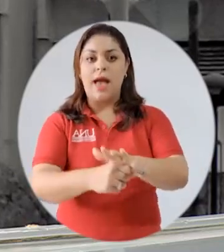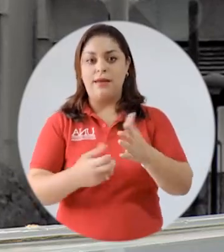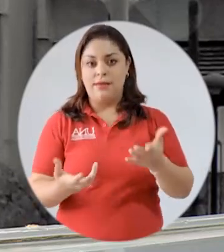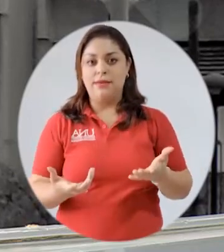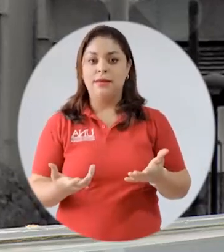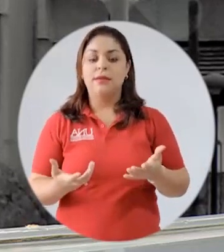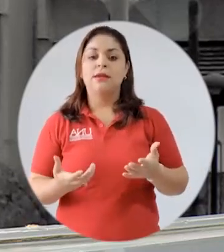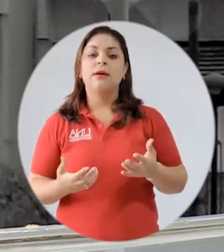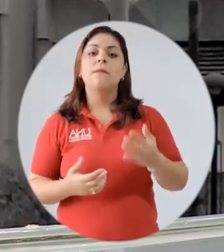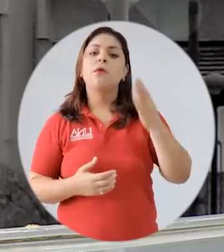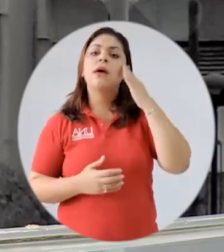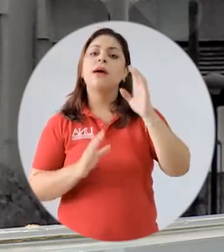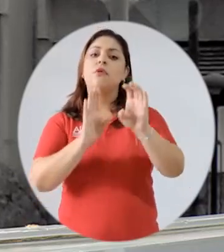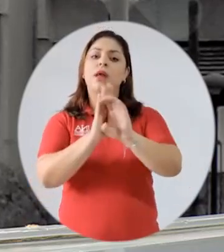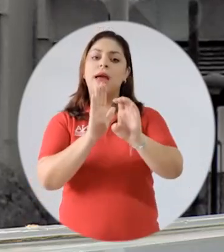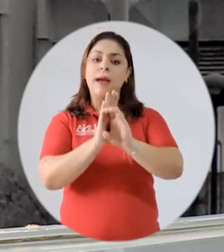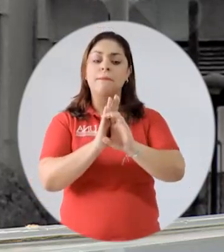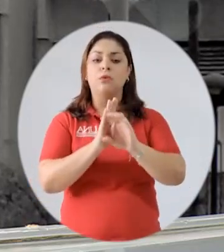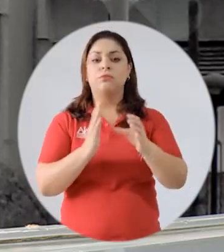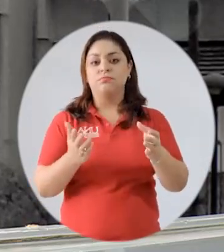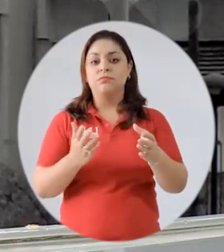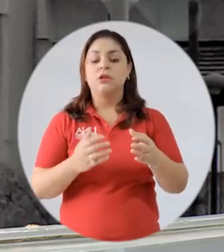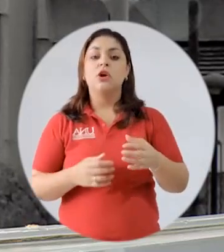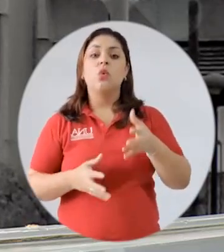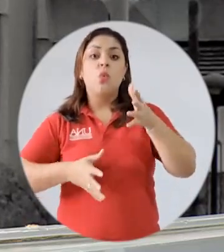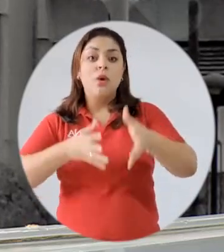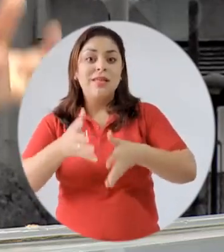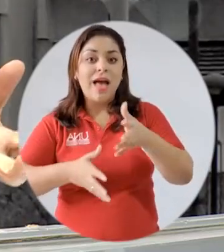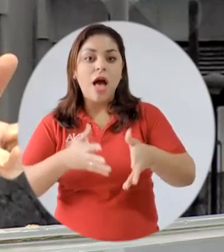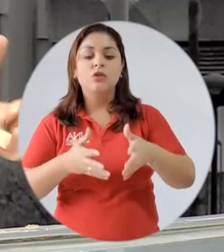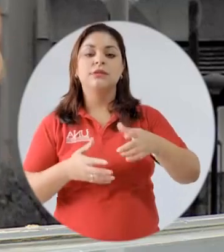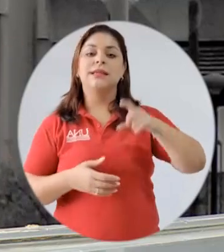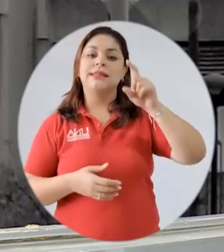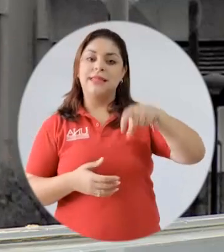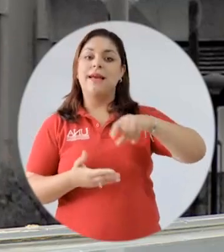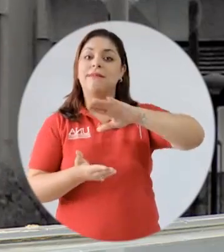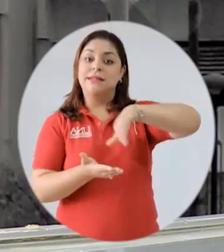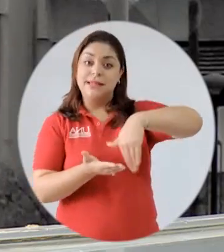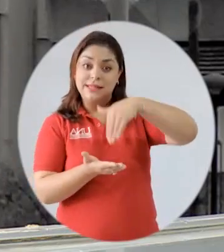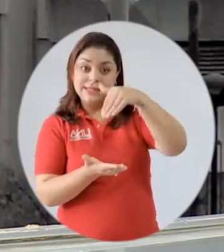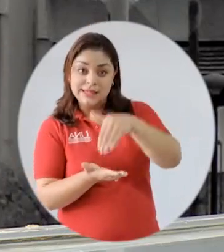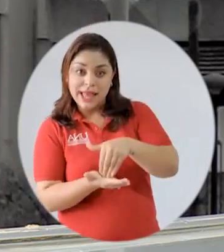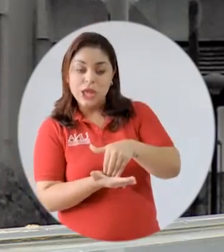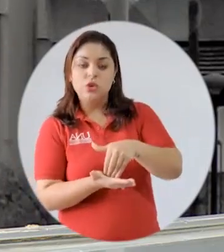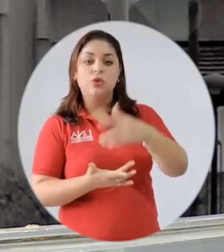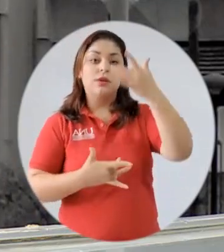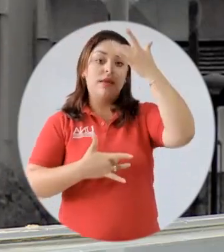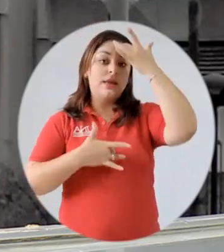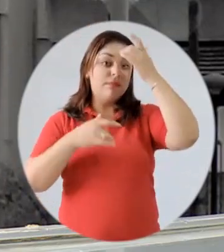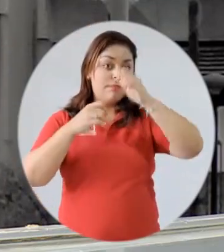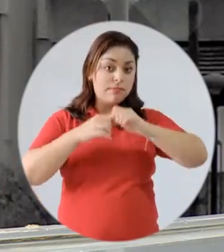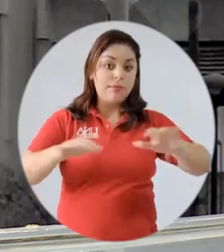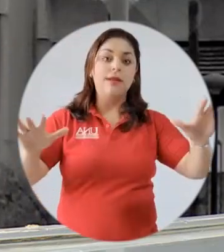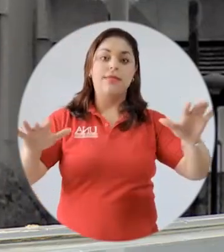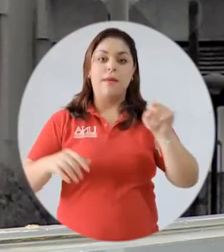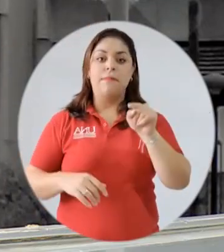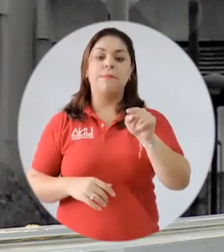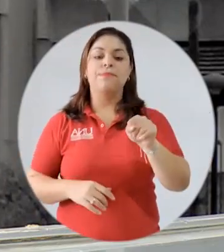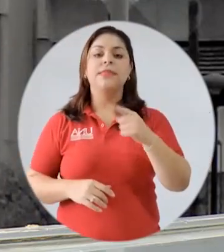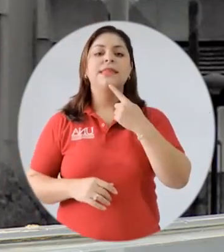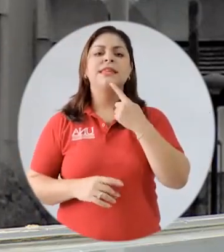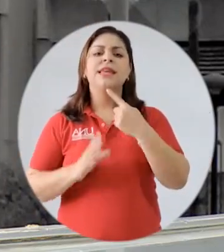de los cuidados que tome en cuenta todas estas variables, pero que además entienda que la pirámide cambió. El tiempo que nosotros le dedicábamos a los